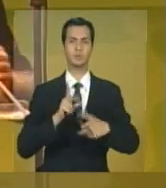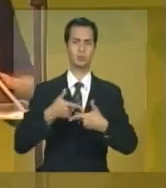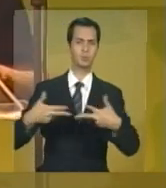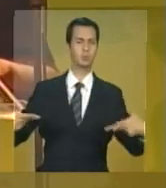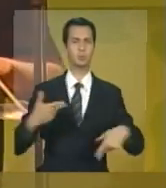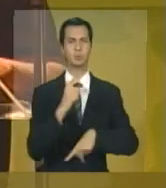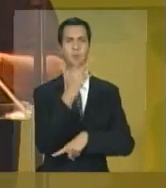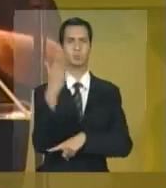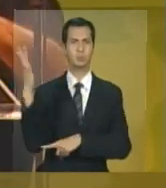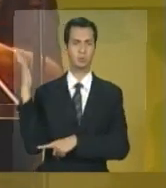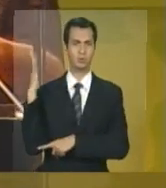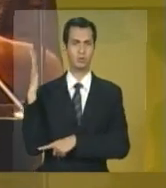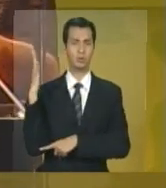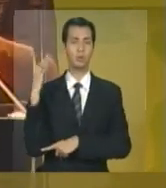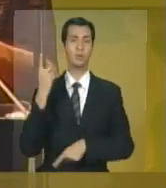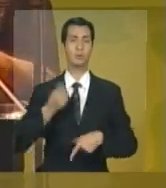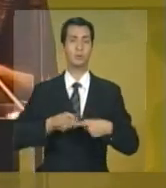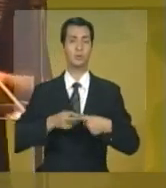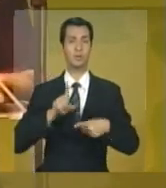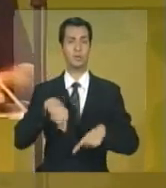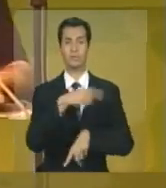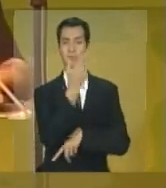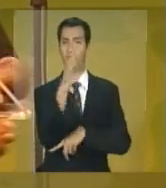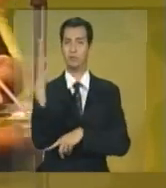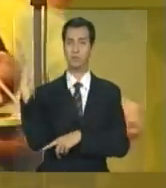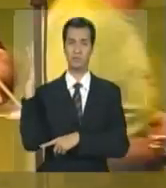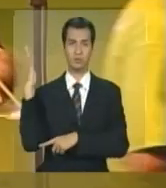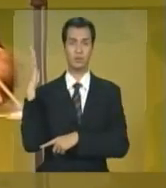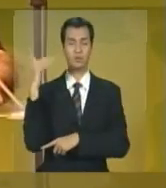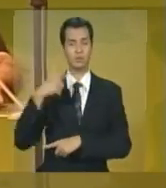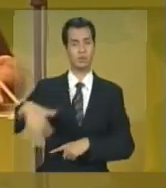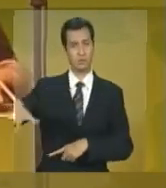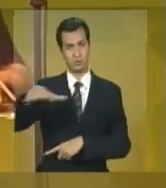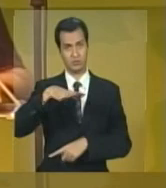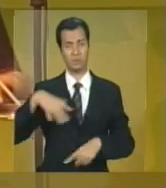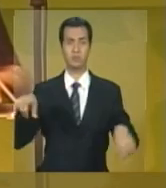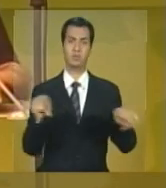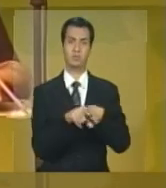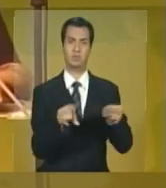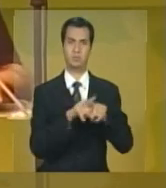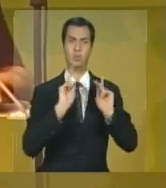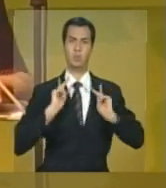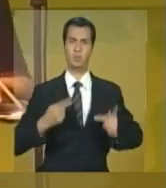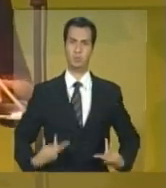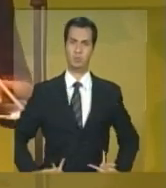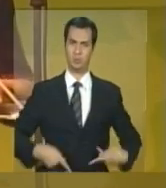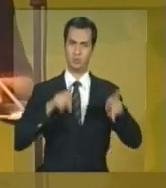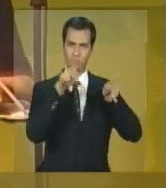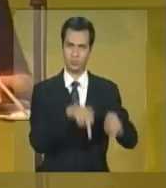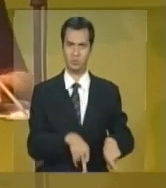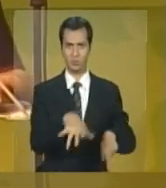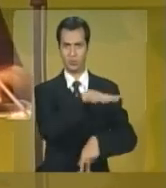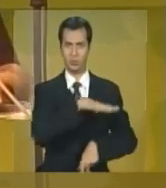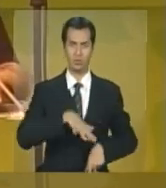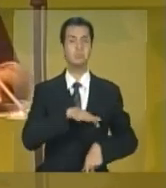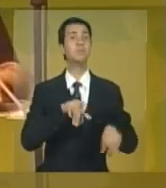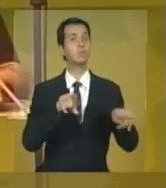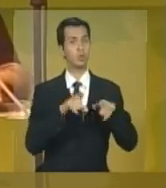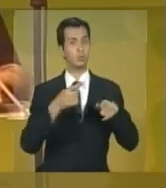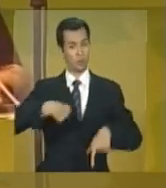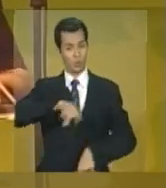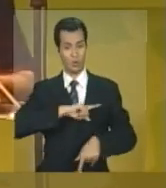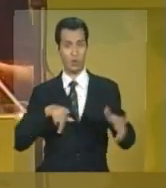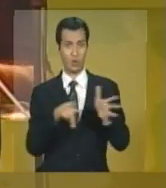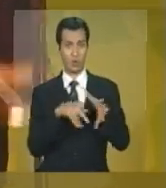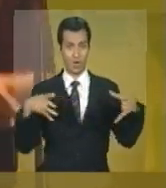naturaleza para la propia naturaleza y la humanidad, no solo nosotros, sino las generaciones